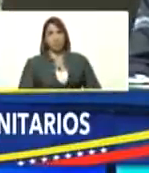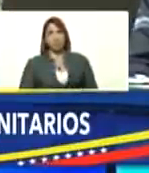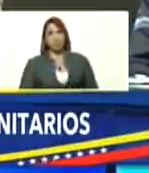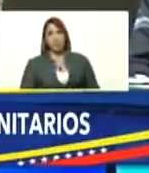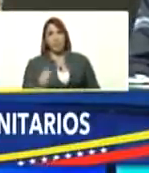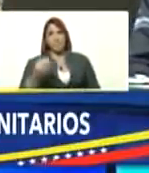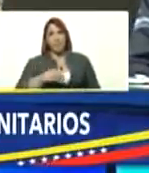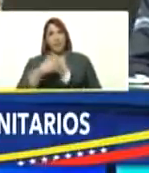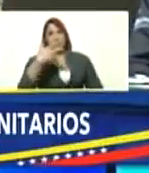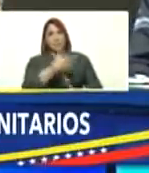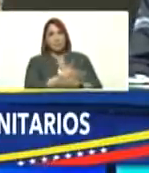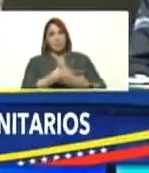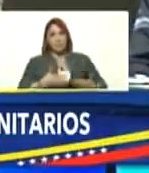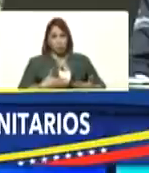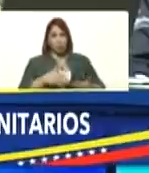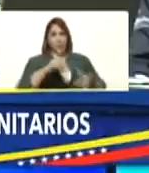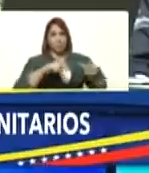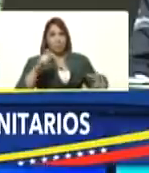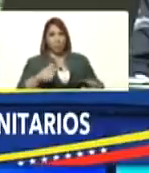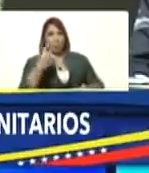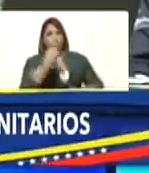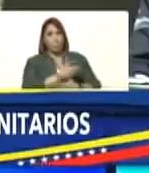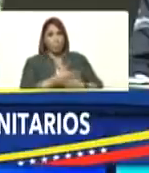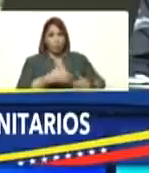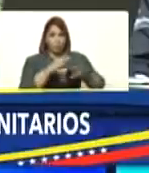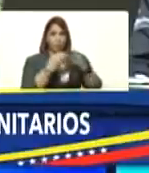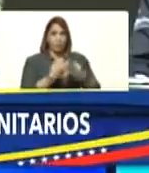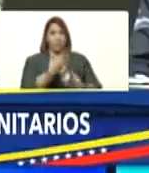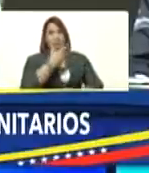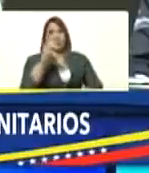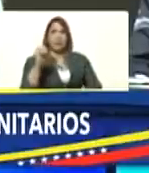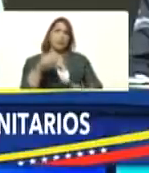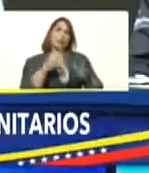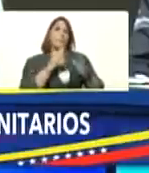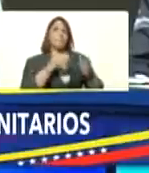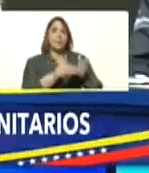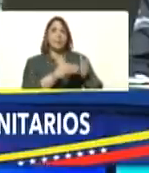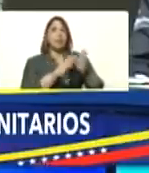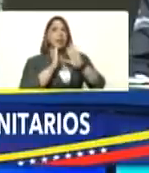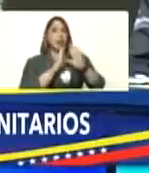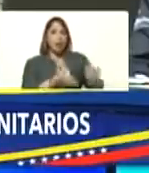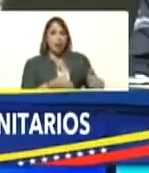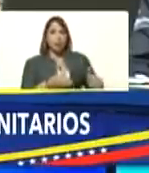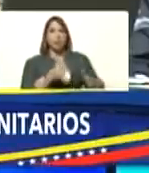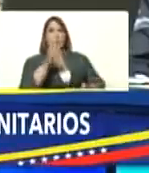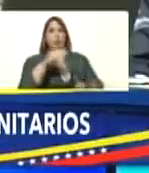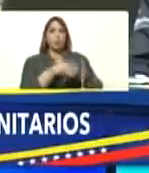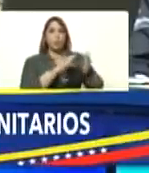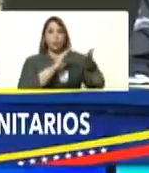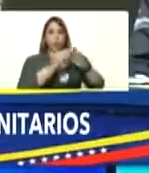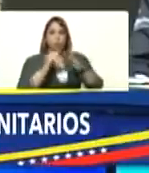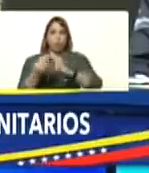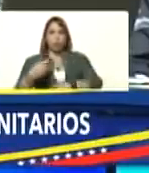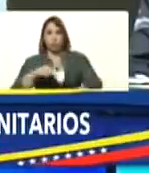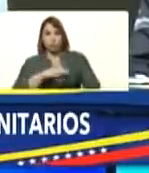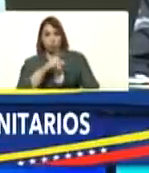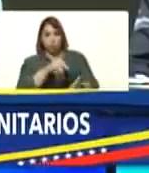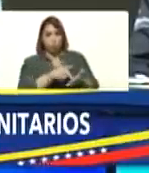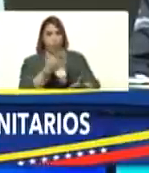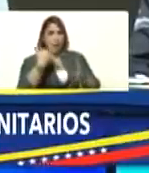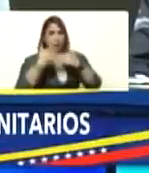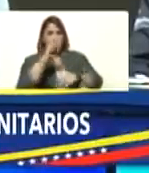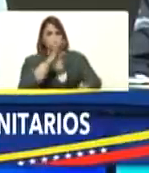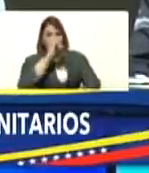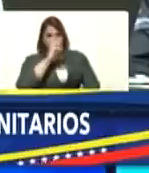3 millones de habitantes, 1 millón de familias, 30.000 calles, 4.000 comunidades. Cuando nosotros llegamos hace 4 años,